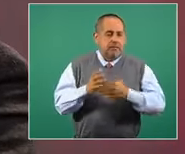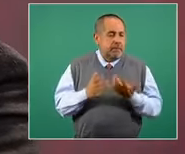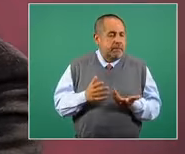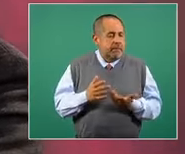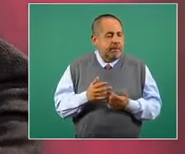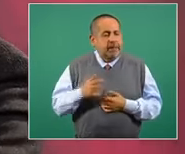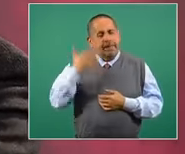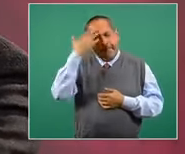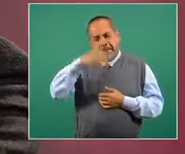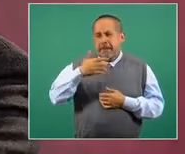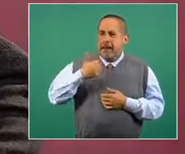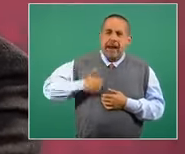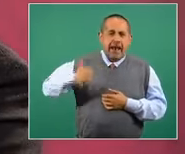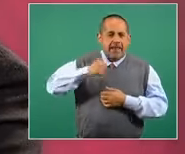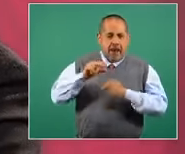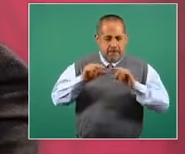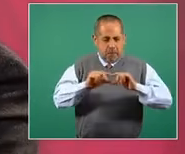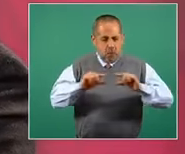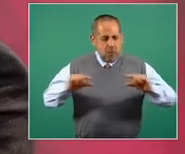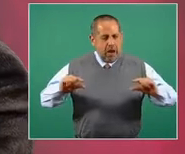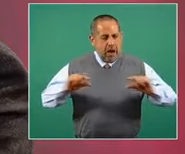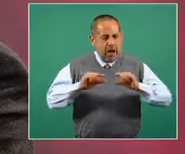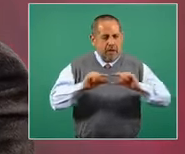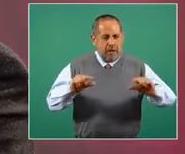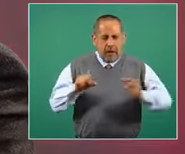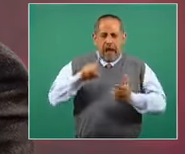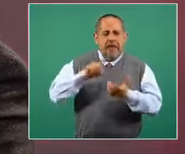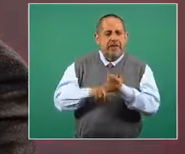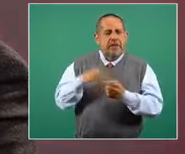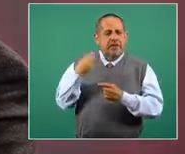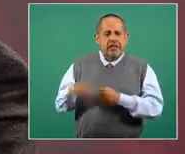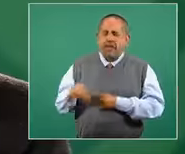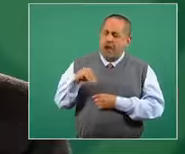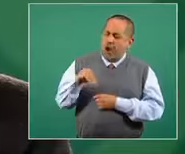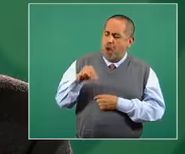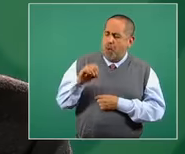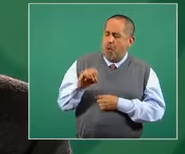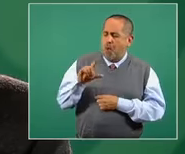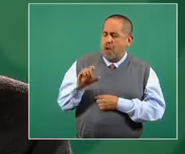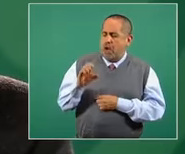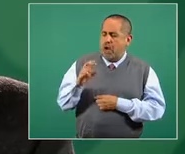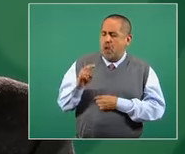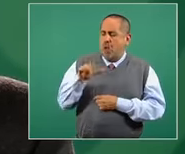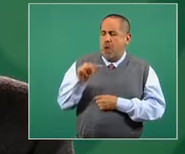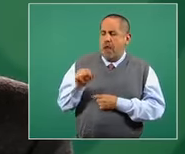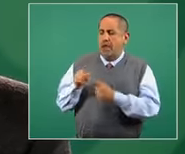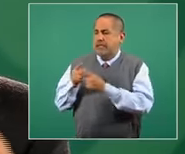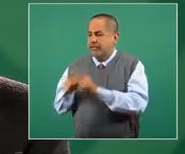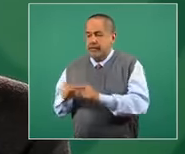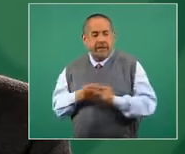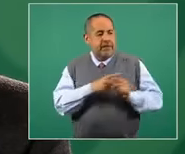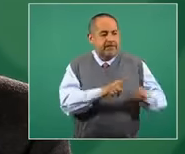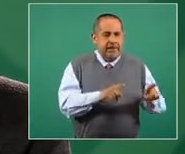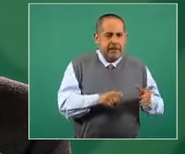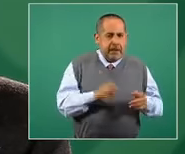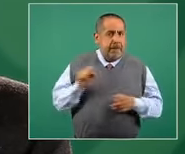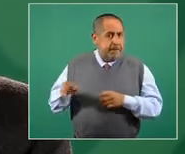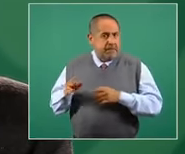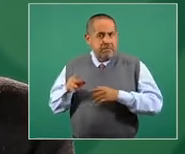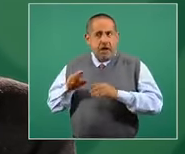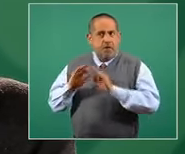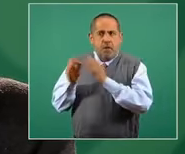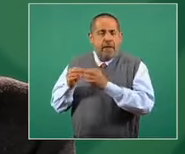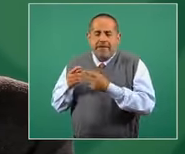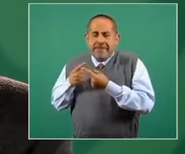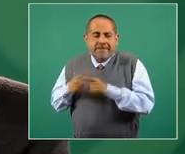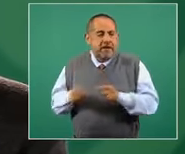de las que existen hasta el momento tiene una molécula, una sustancia diferente, incluso de las que tienen la misma tecnología. Por